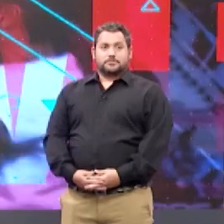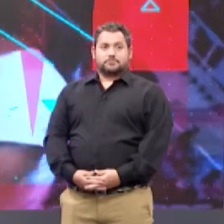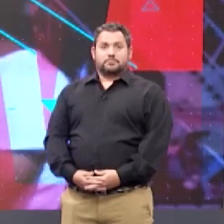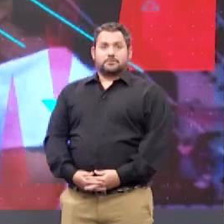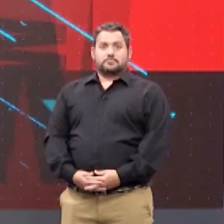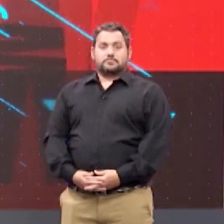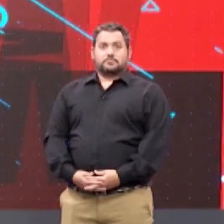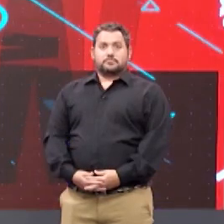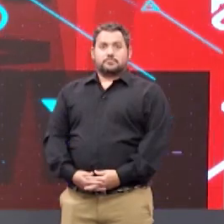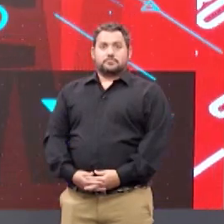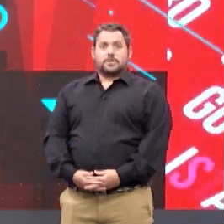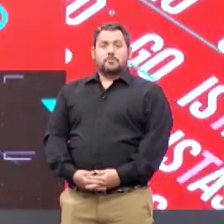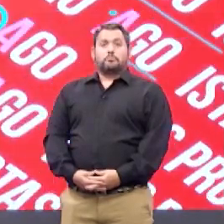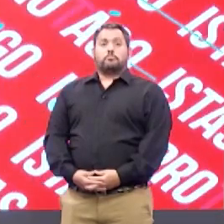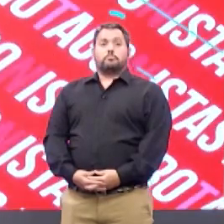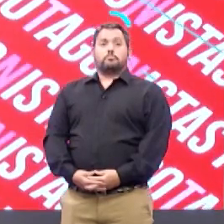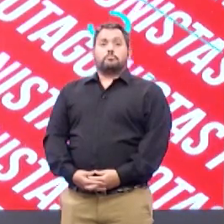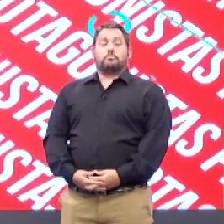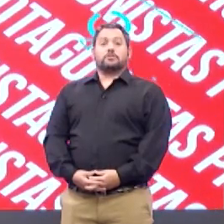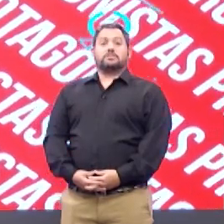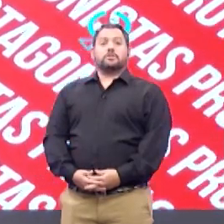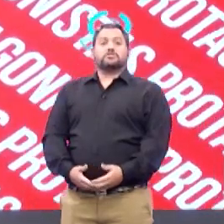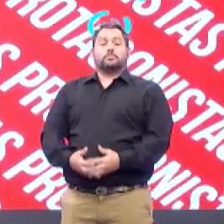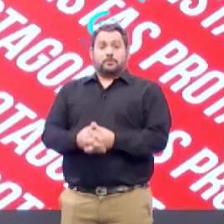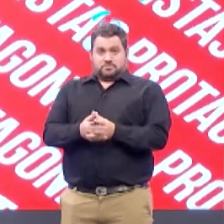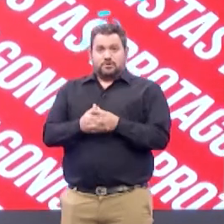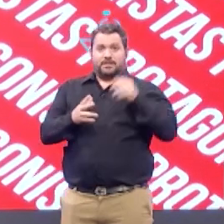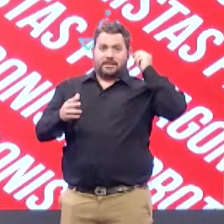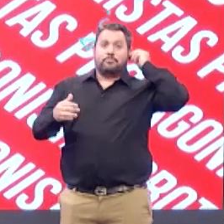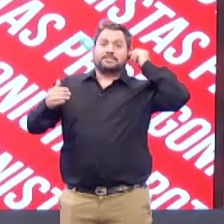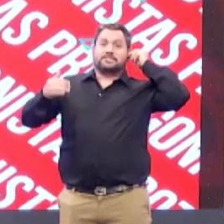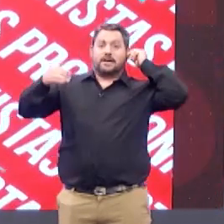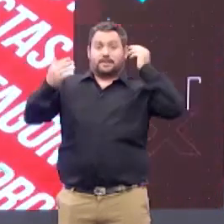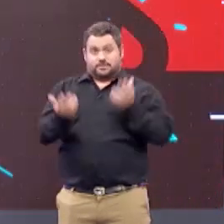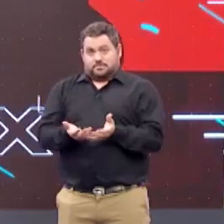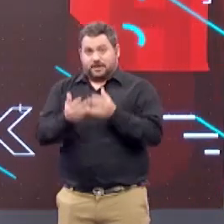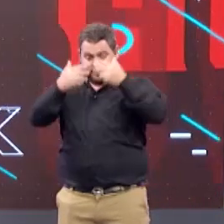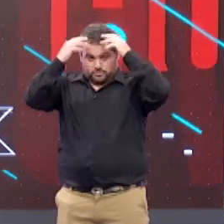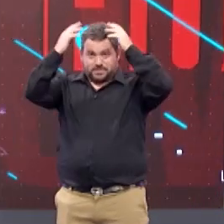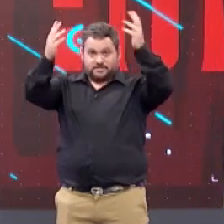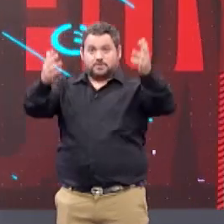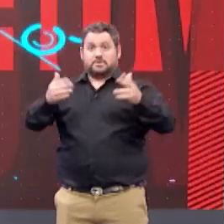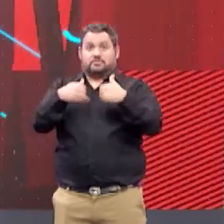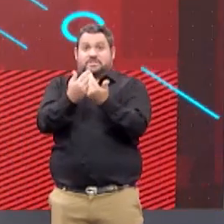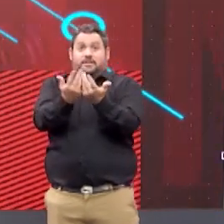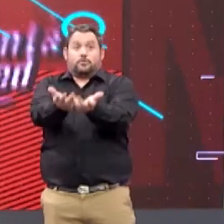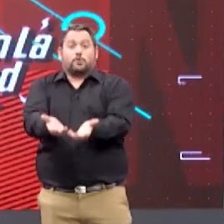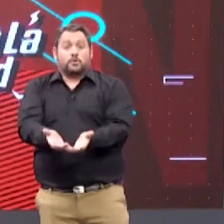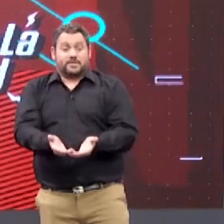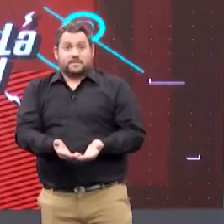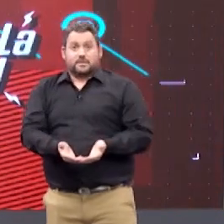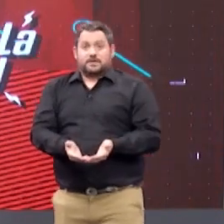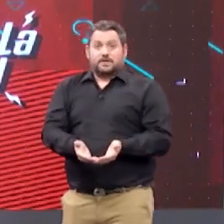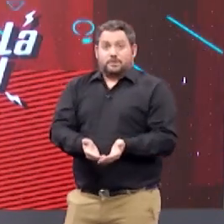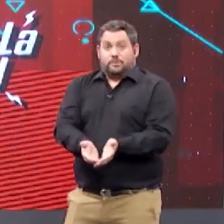tiene mucha marca? O con un 4-4-1-1, jugando Zapelli y media punta. Pero, chicos, ¿qué pasa si gana? Perfecto, buenísimo. ¿Qué pasa si gana? Lo